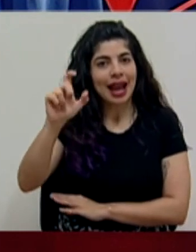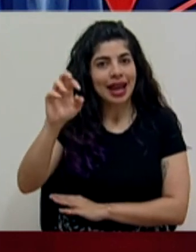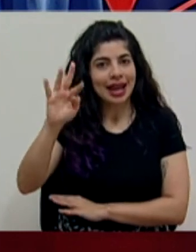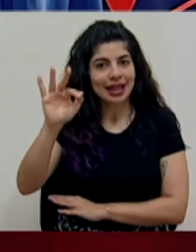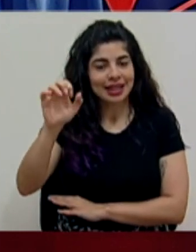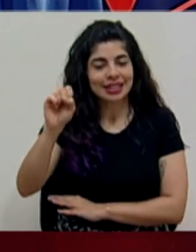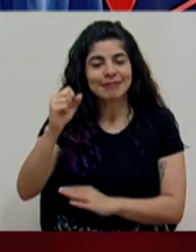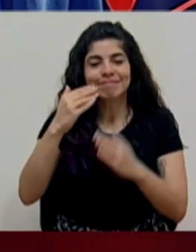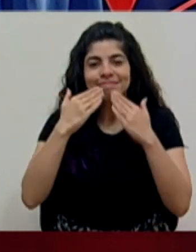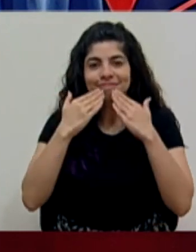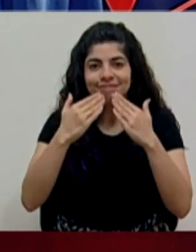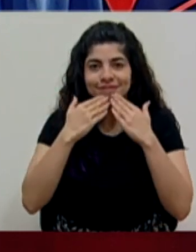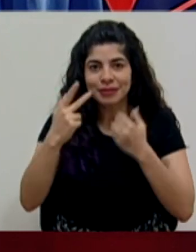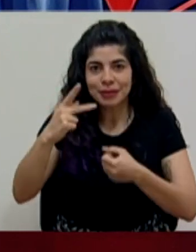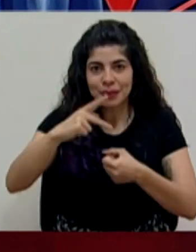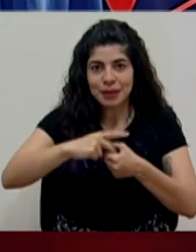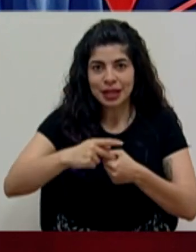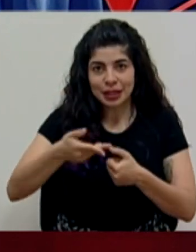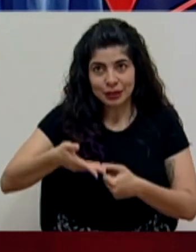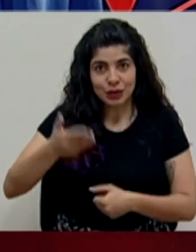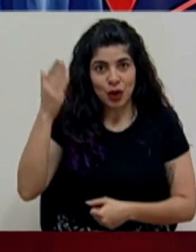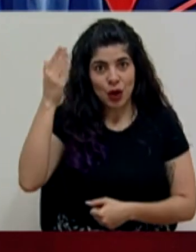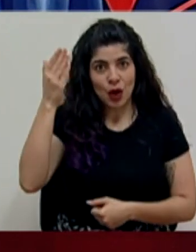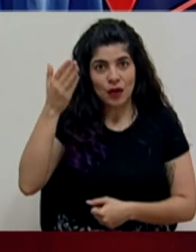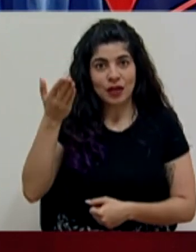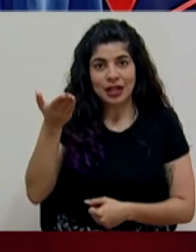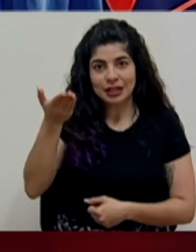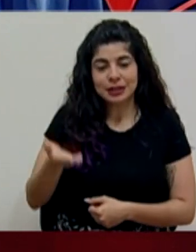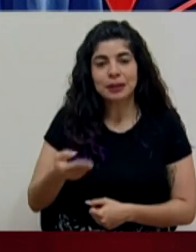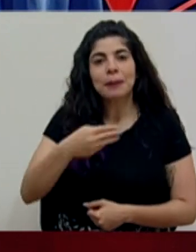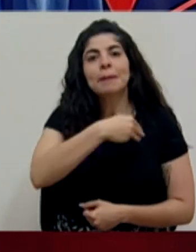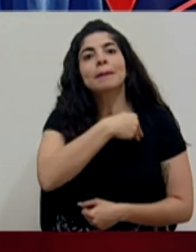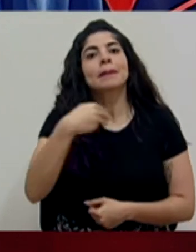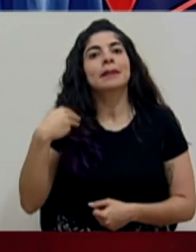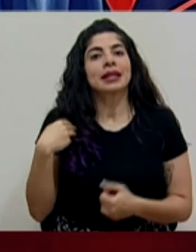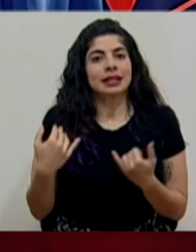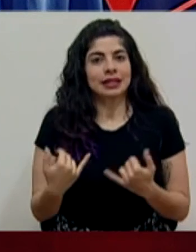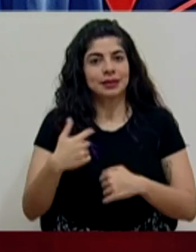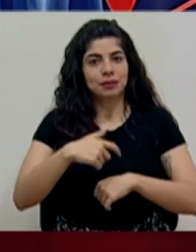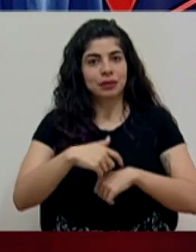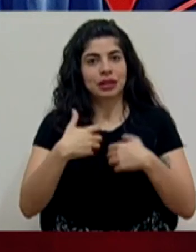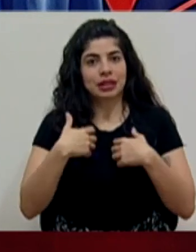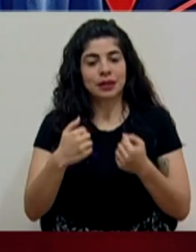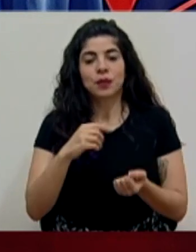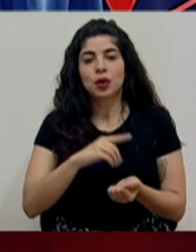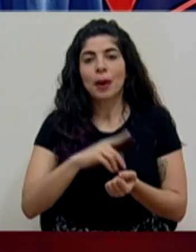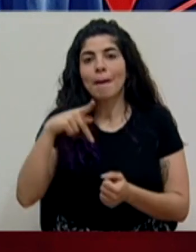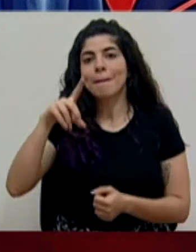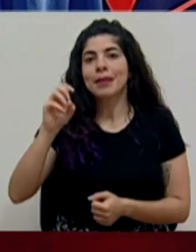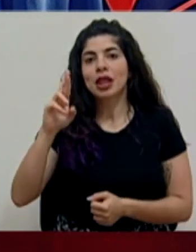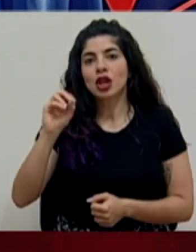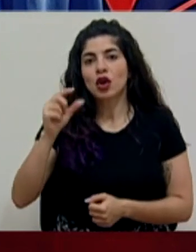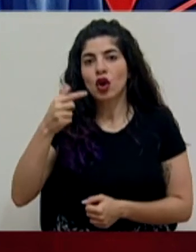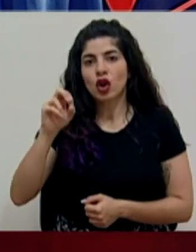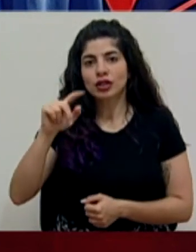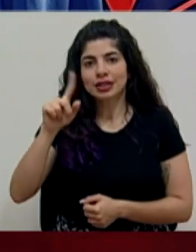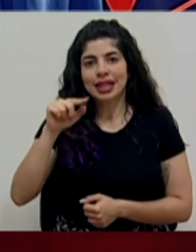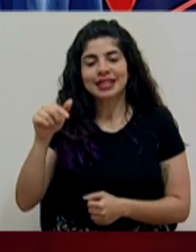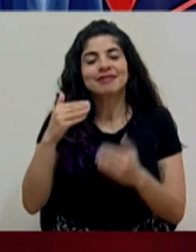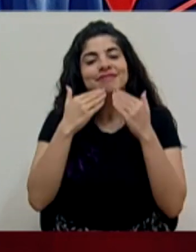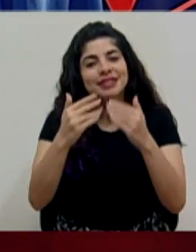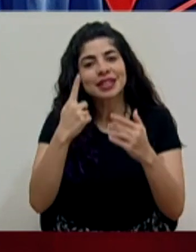presidencia.go.cr/inclinada-alertas. Agradecemos la participación en esta conferencia de prensa del ministro ahí de Salud, el doctor Pedro González.